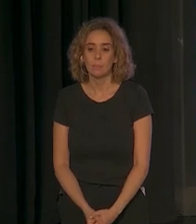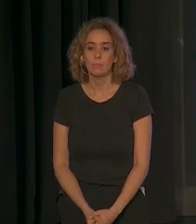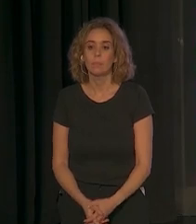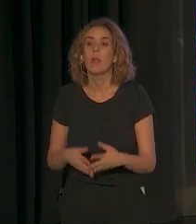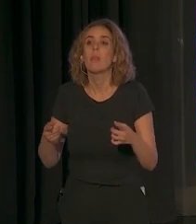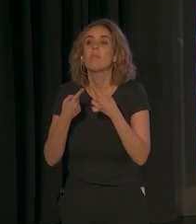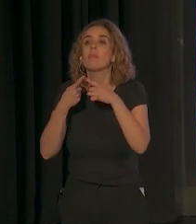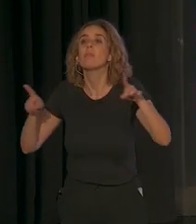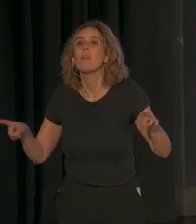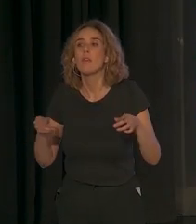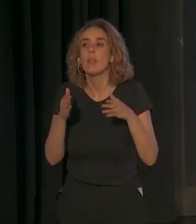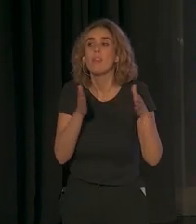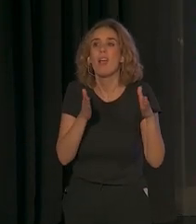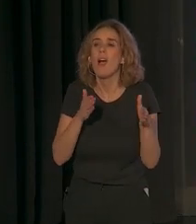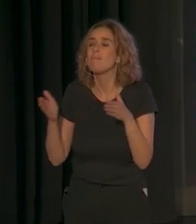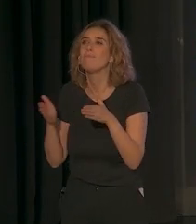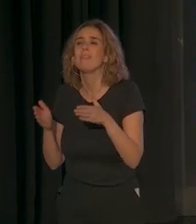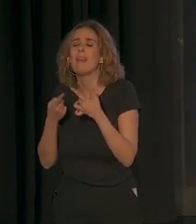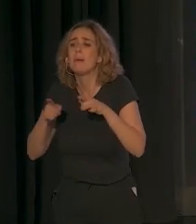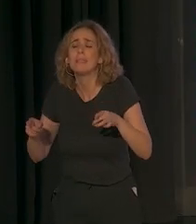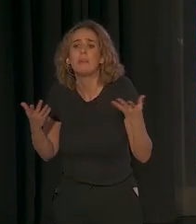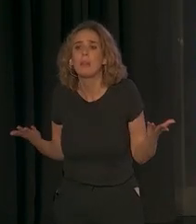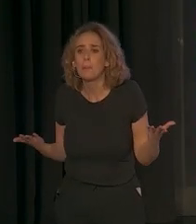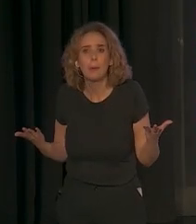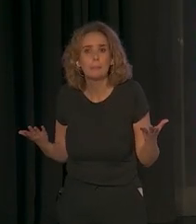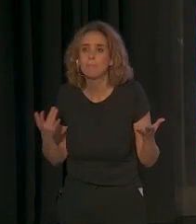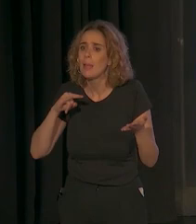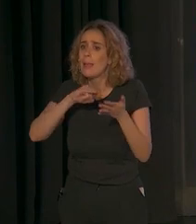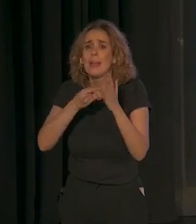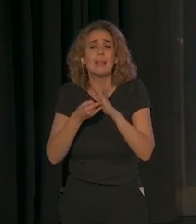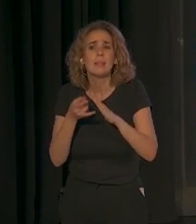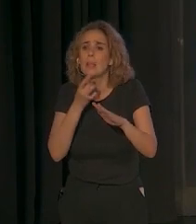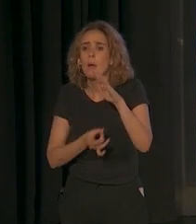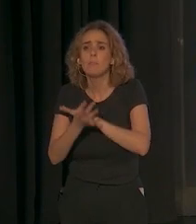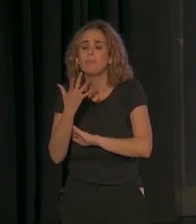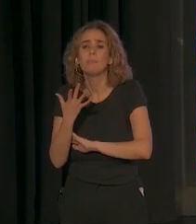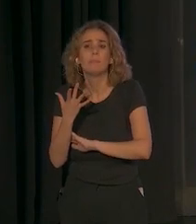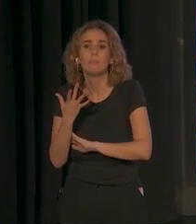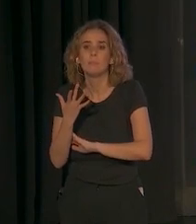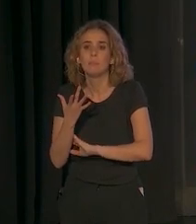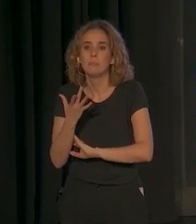¿cuál es la diferencia entre ambas etapas? Es que el sistema se creó